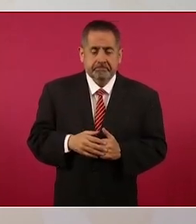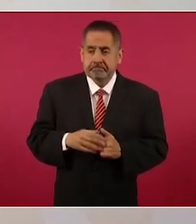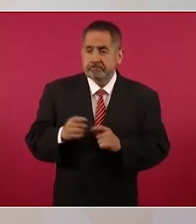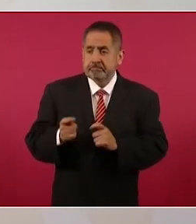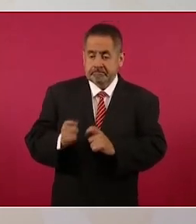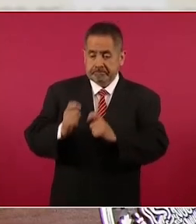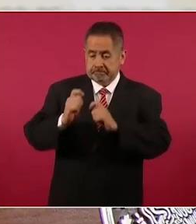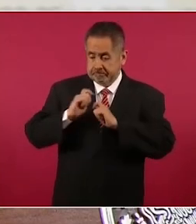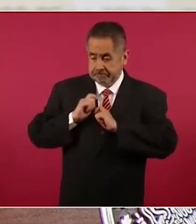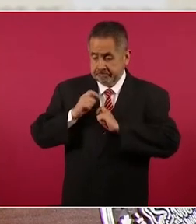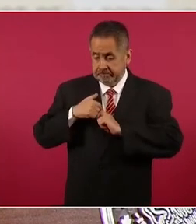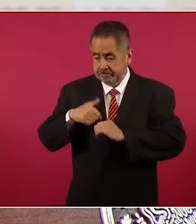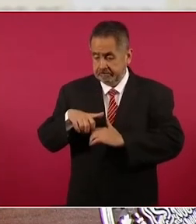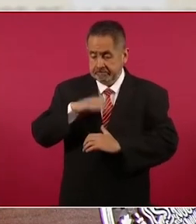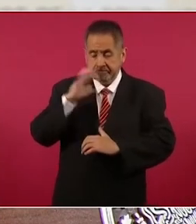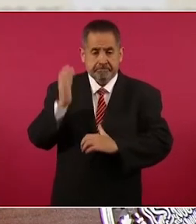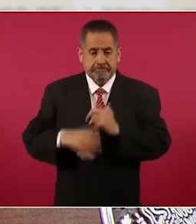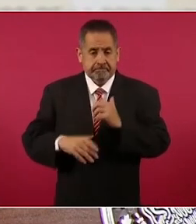nosotros terminar,